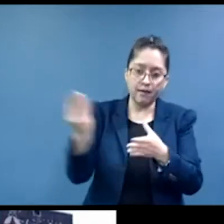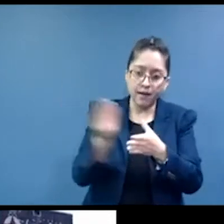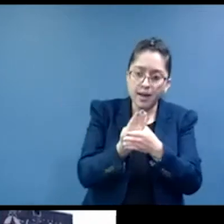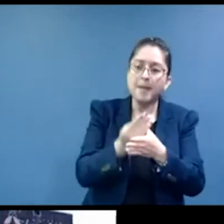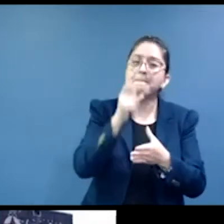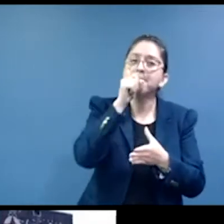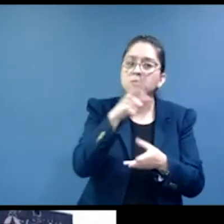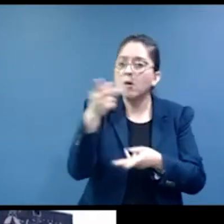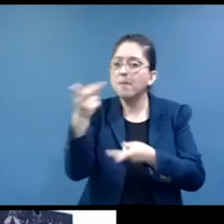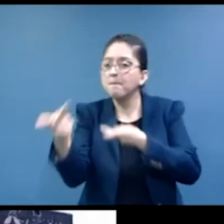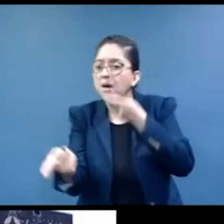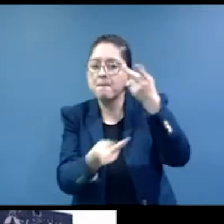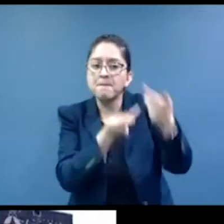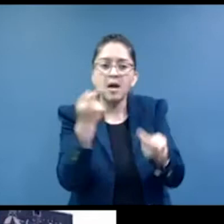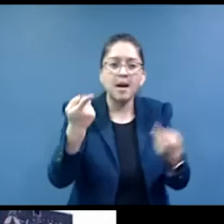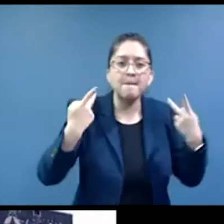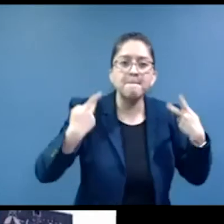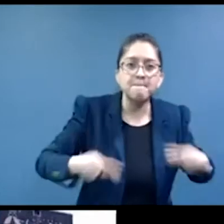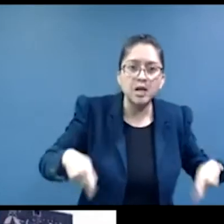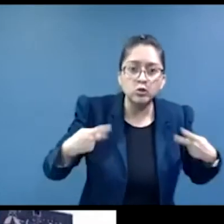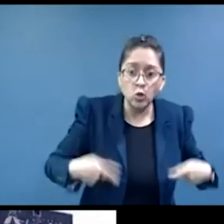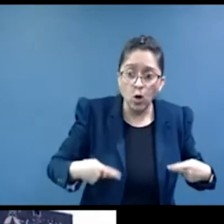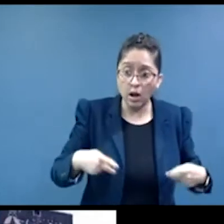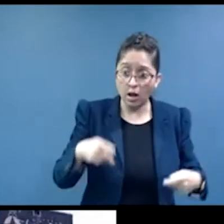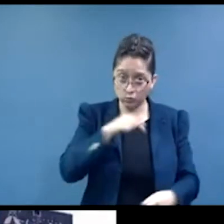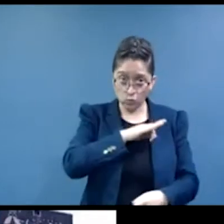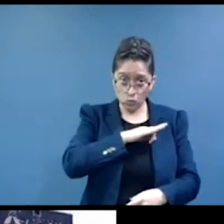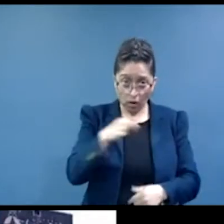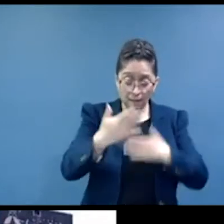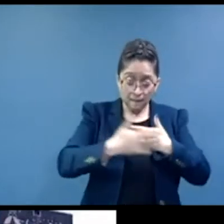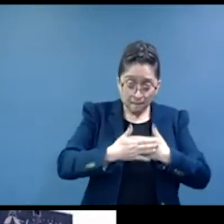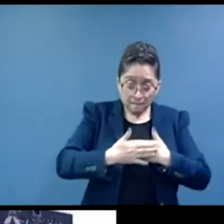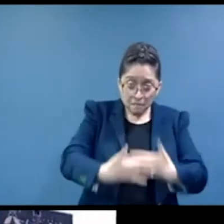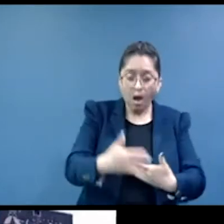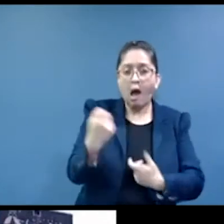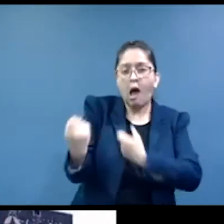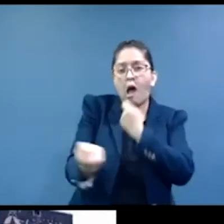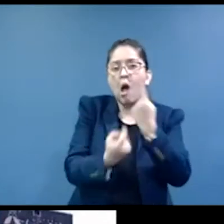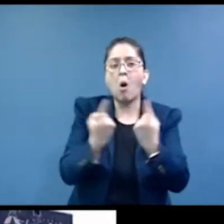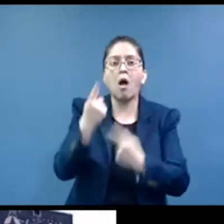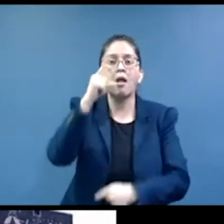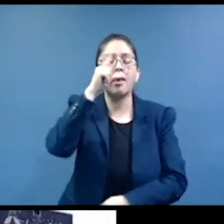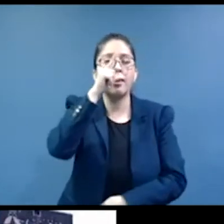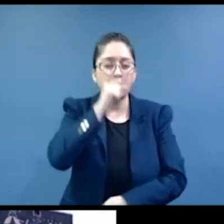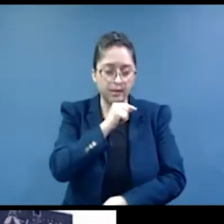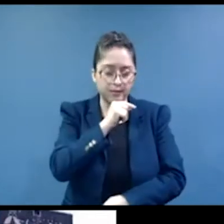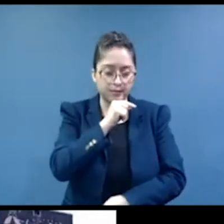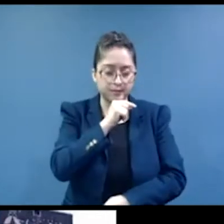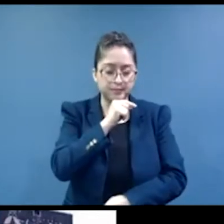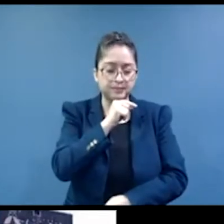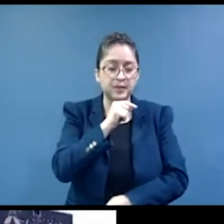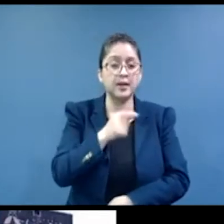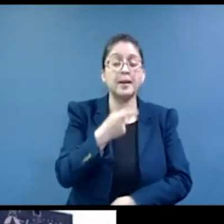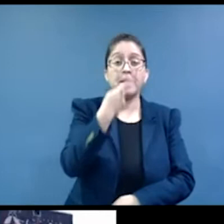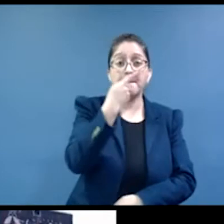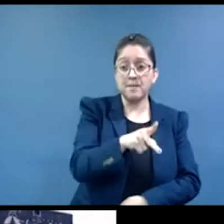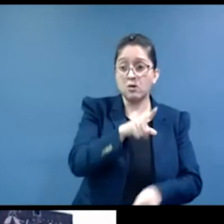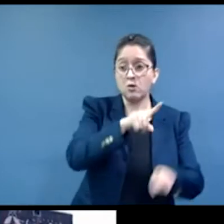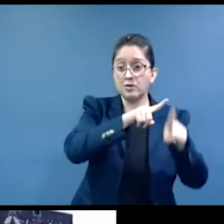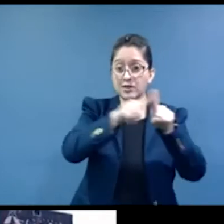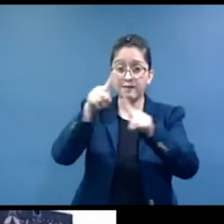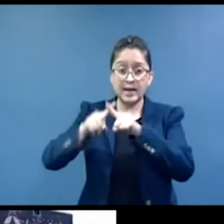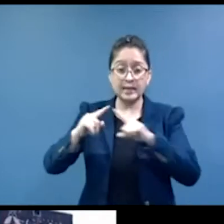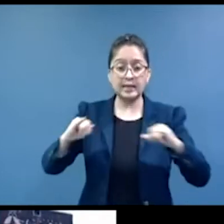de los casos que ha acompañado, ¿no? Hasta este momento, si bien prácticamente todas las instituciones de